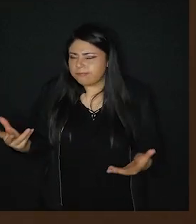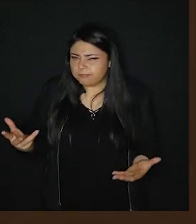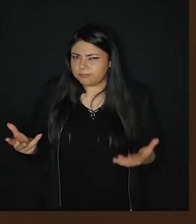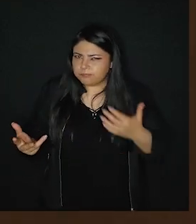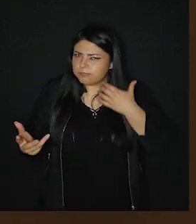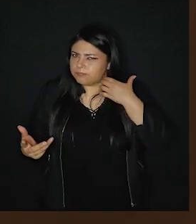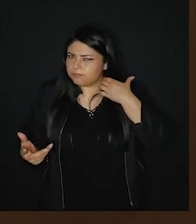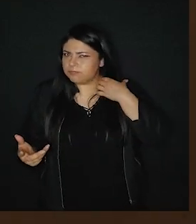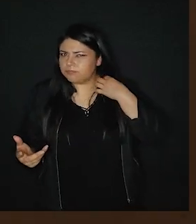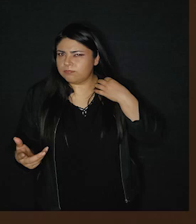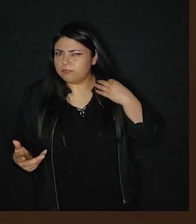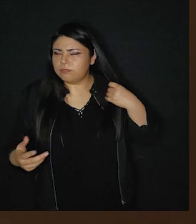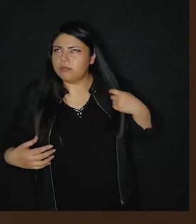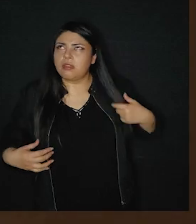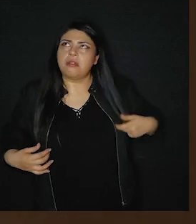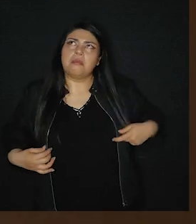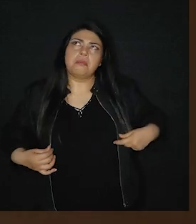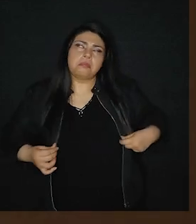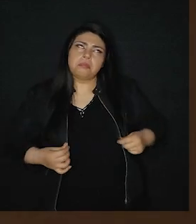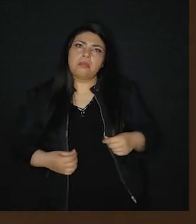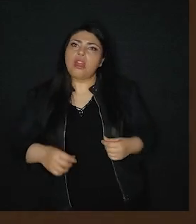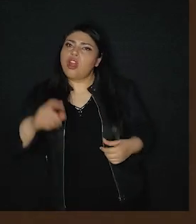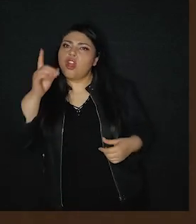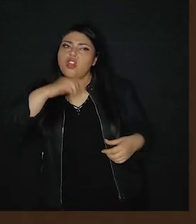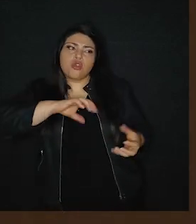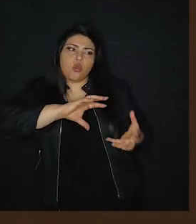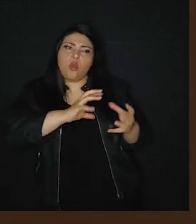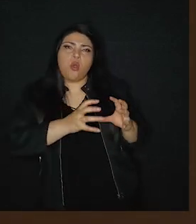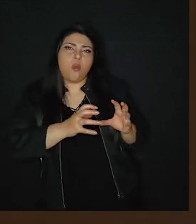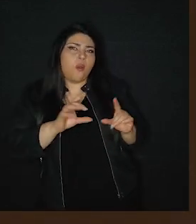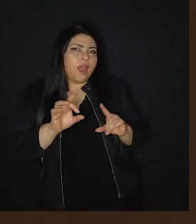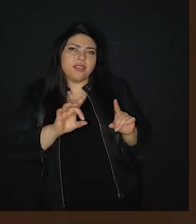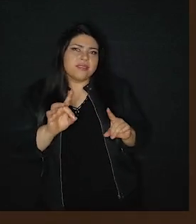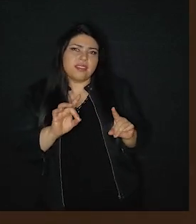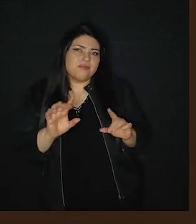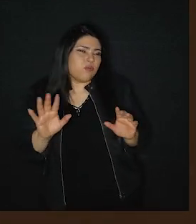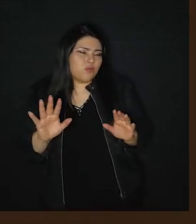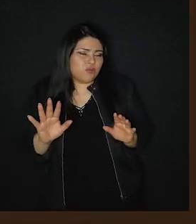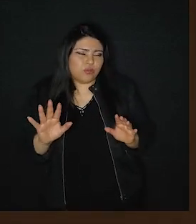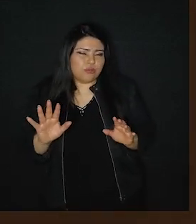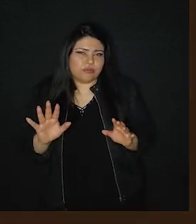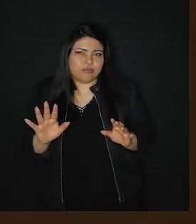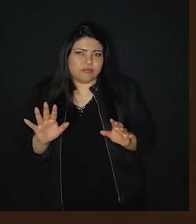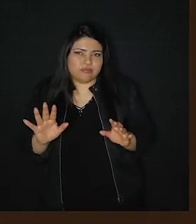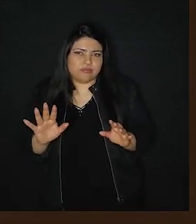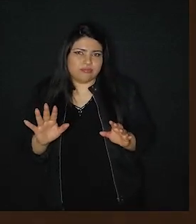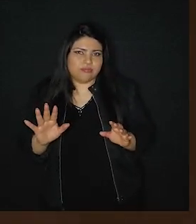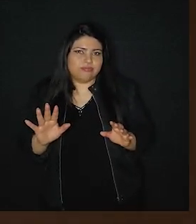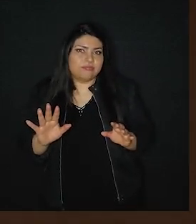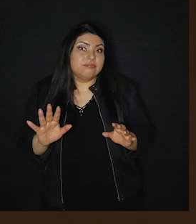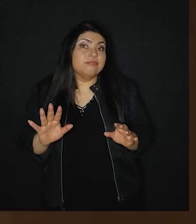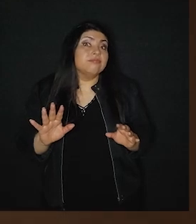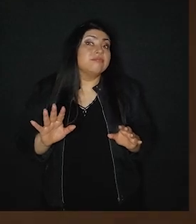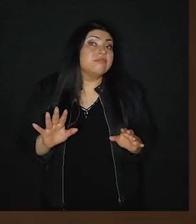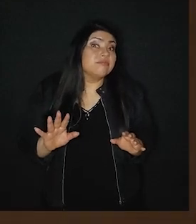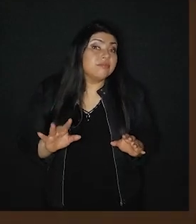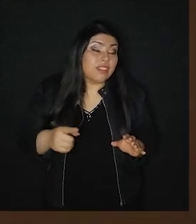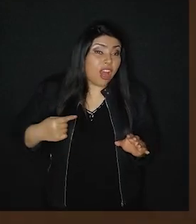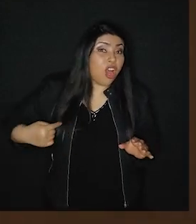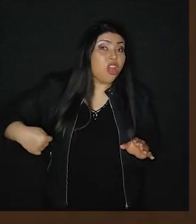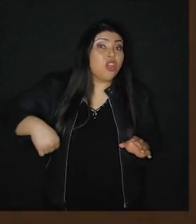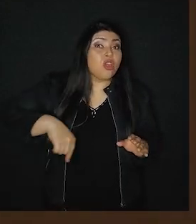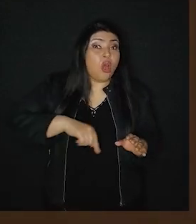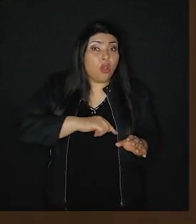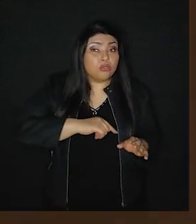buena pregunta no es toda la Tierra como al principio no somos todos el